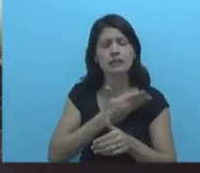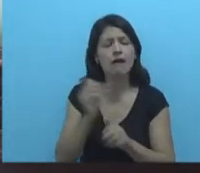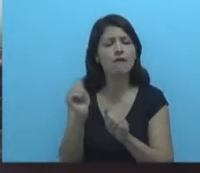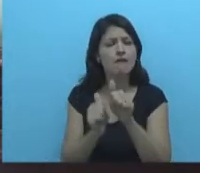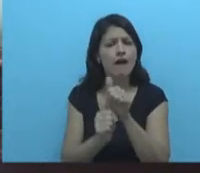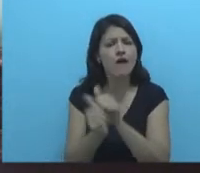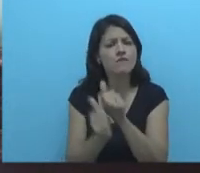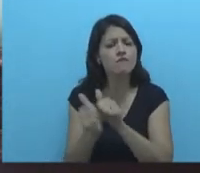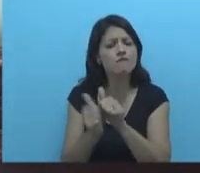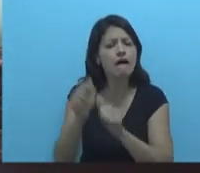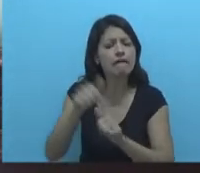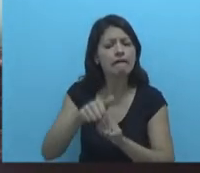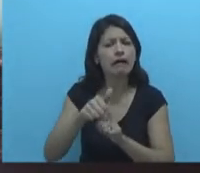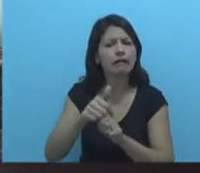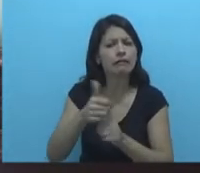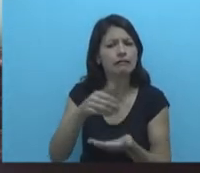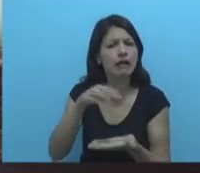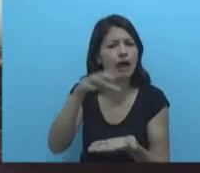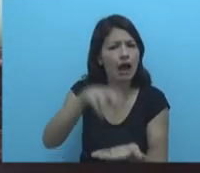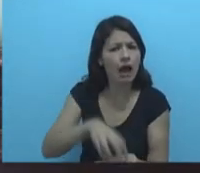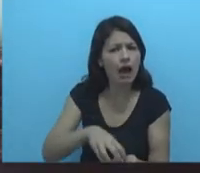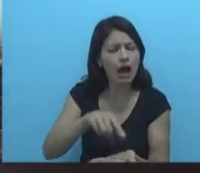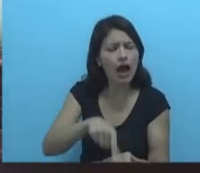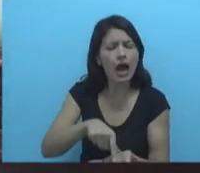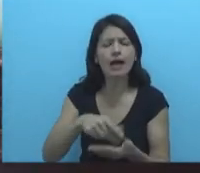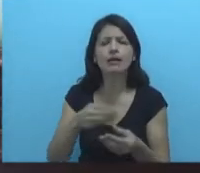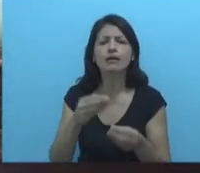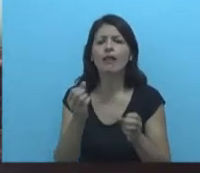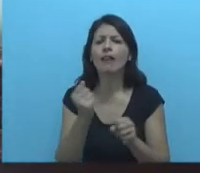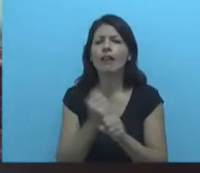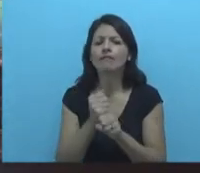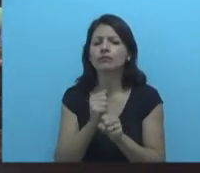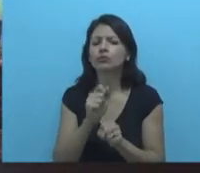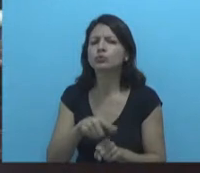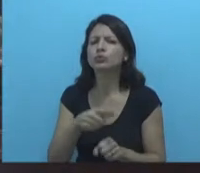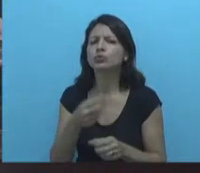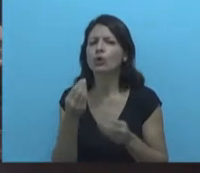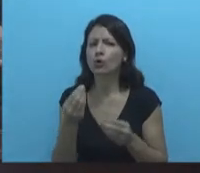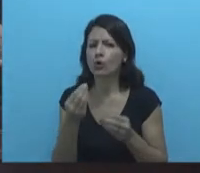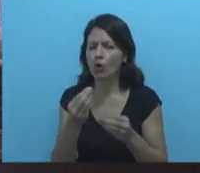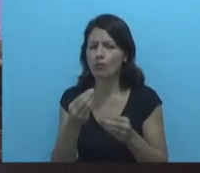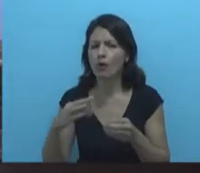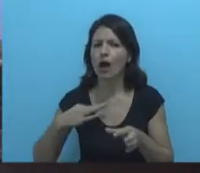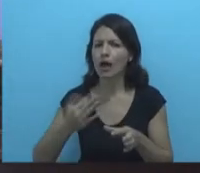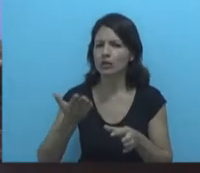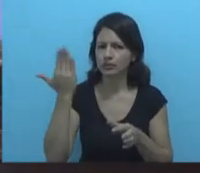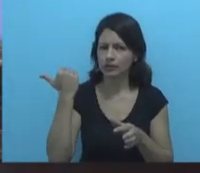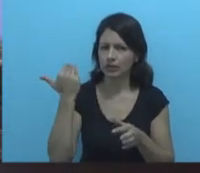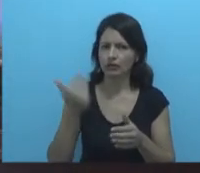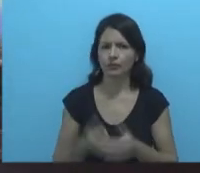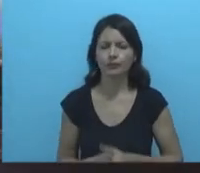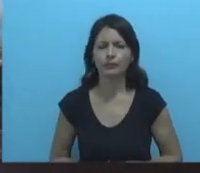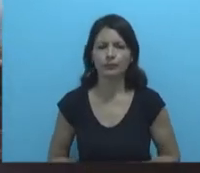Martín, Timbúes, Granadero Baigorria, Ricardone e Iber Lucea durante el año 2020.